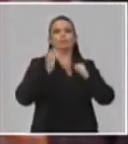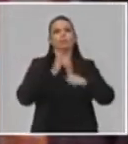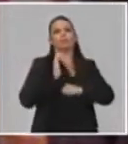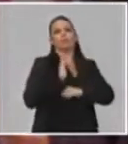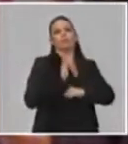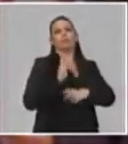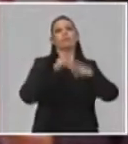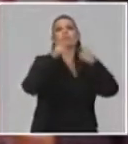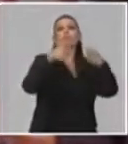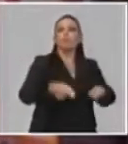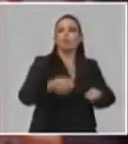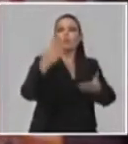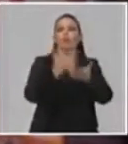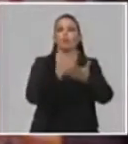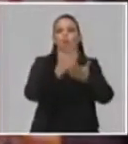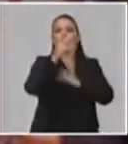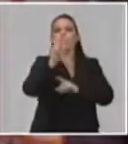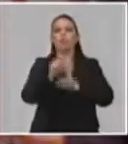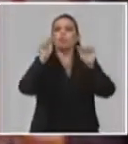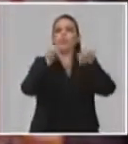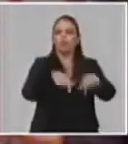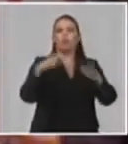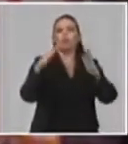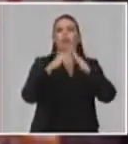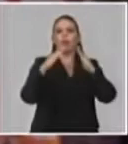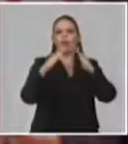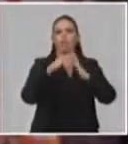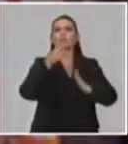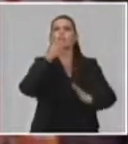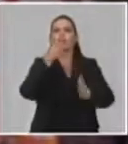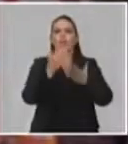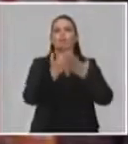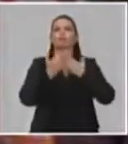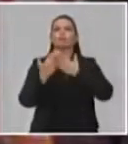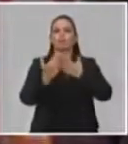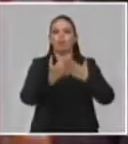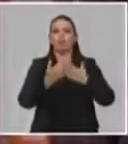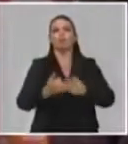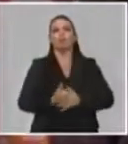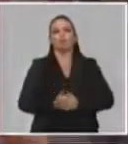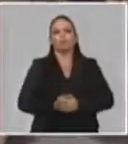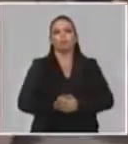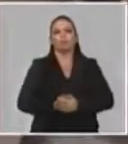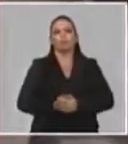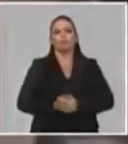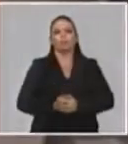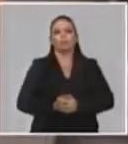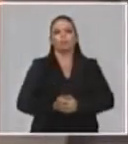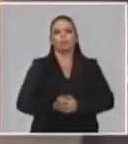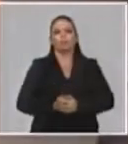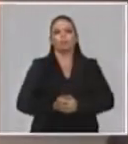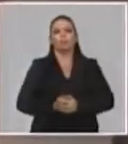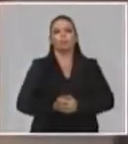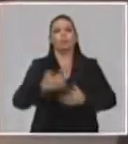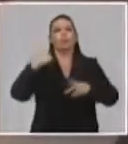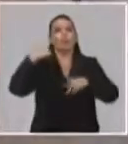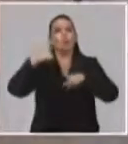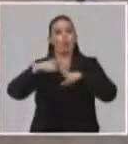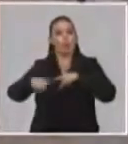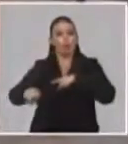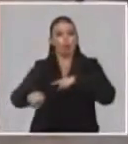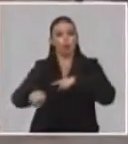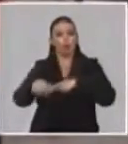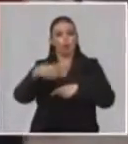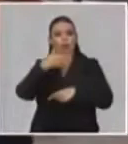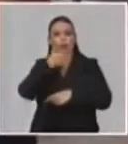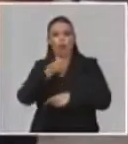de salir de la casa y tener riesgo de contraer alguna enfermedad. Otros, como Daniel, acuden